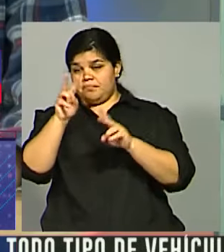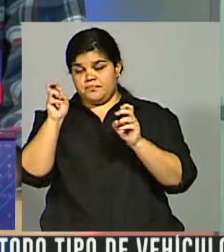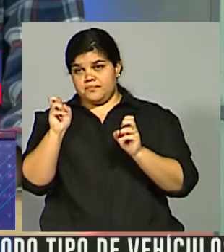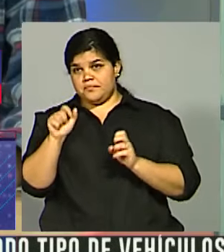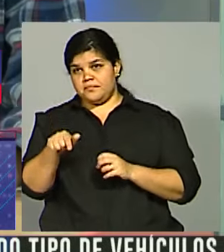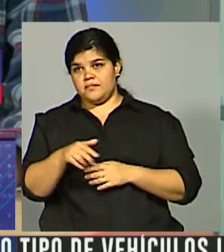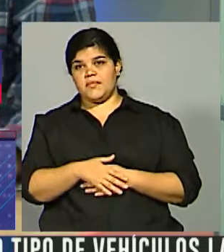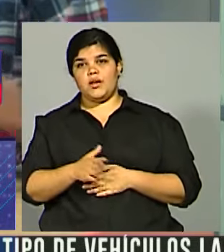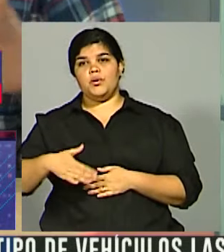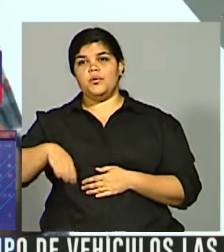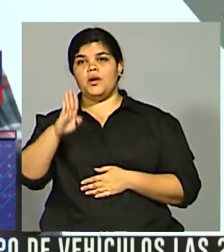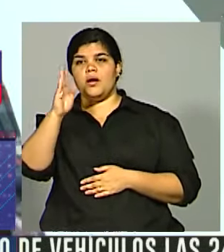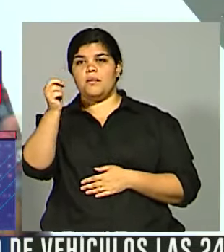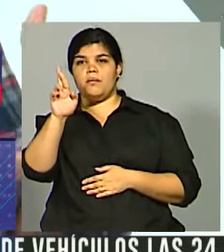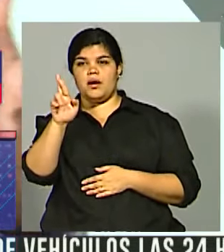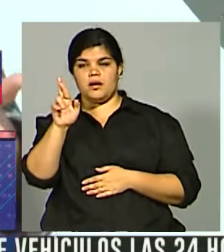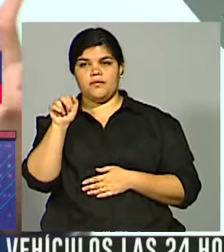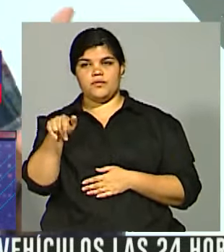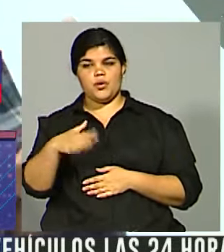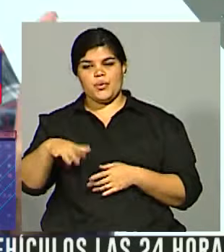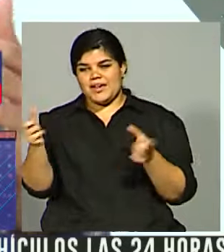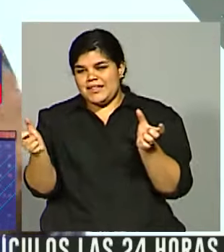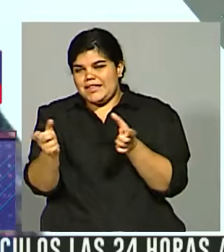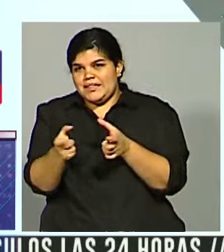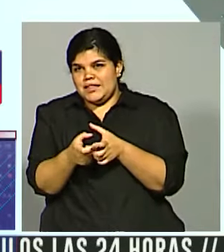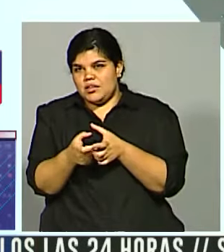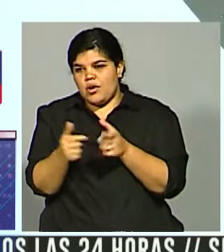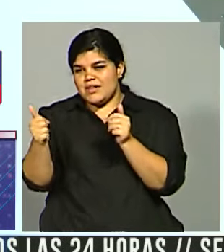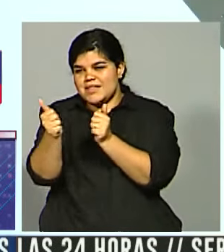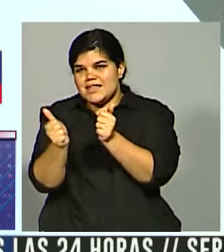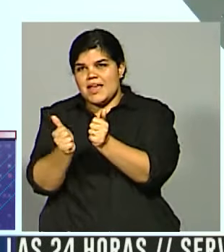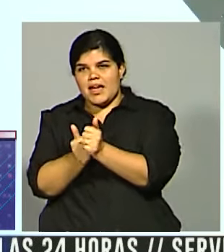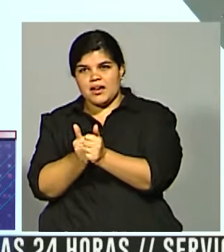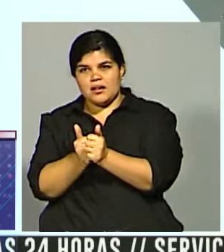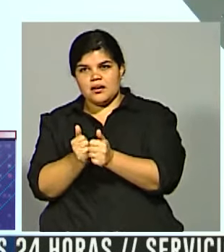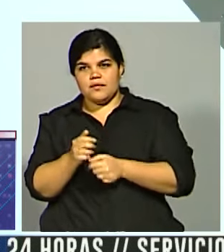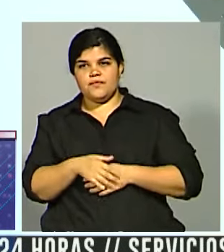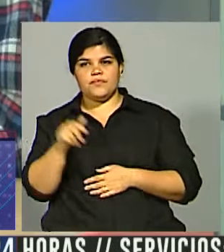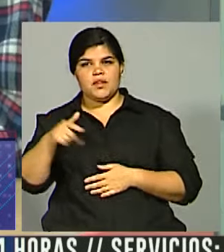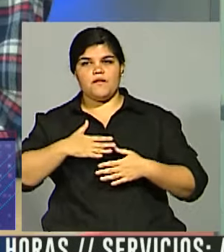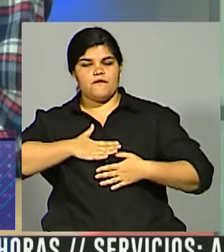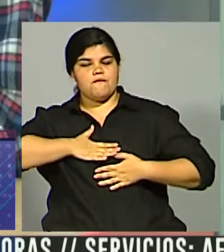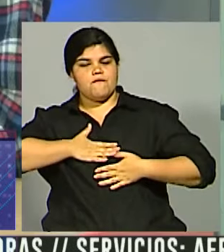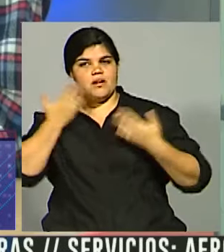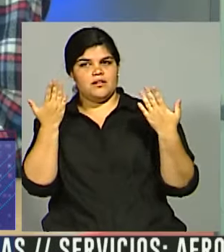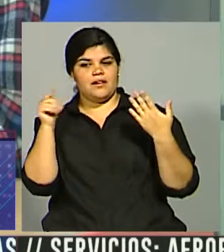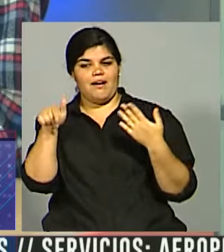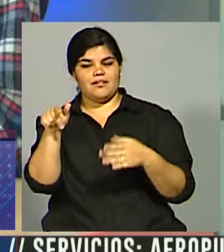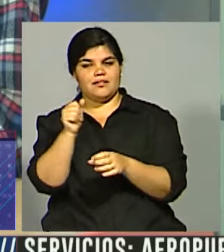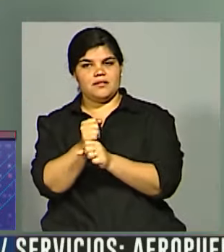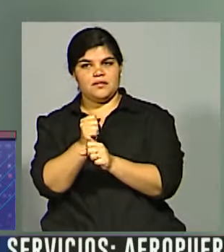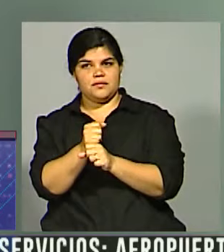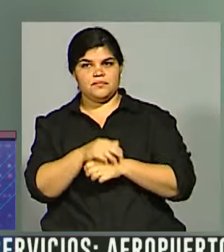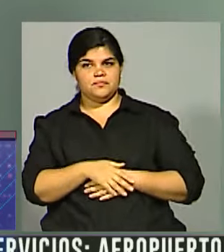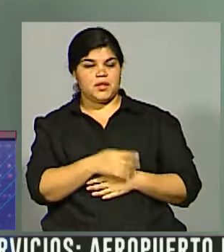el Restobar, que es un lugar chiquito, acogedor, que estamos ahí al lado. Y bueno, feliz de estar trabajando ahí también.